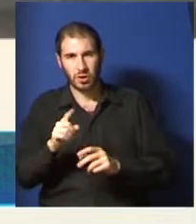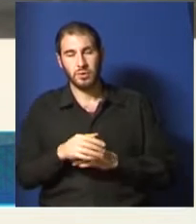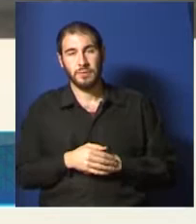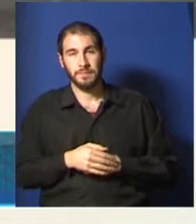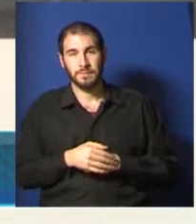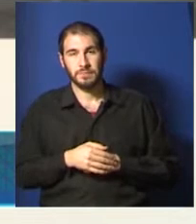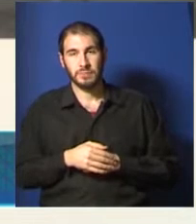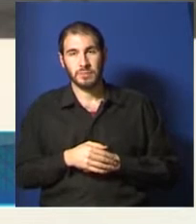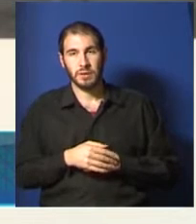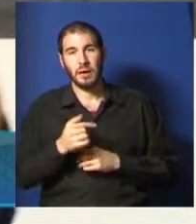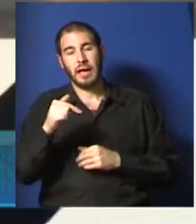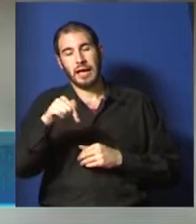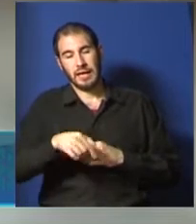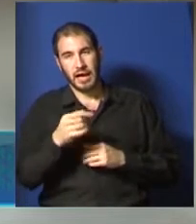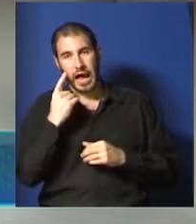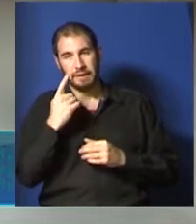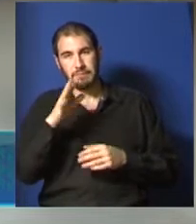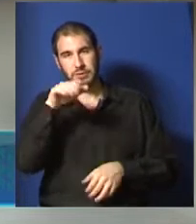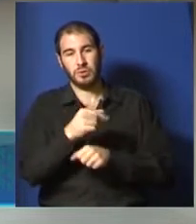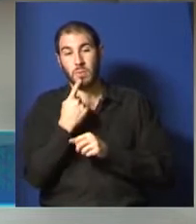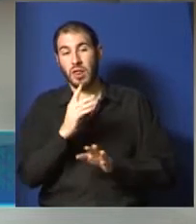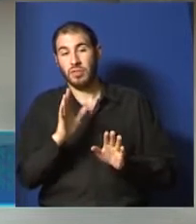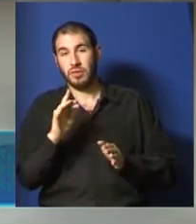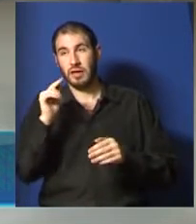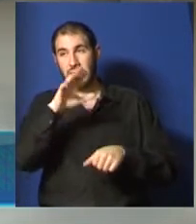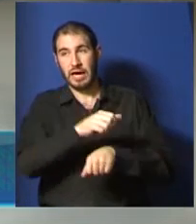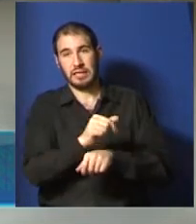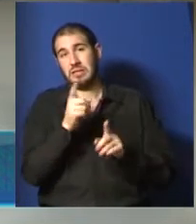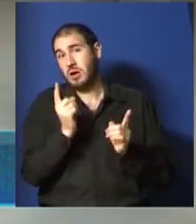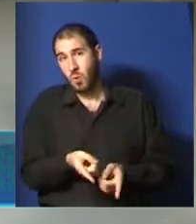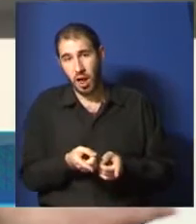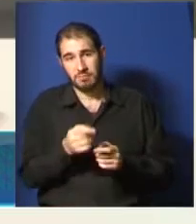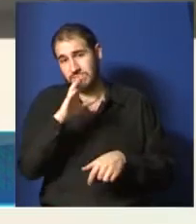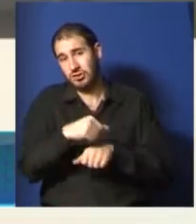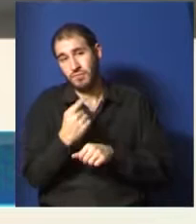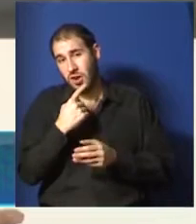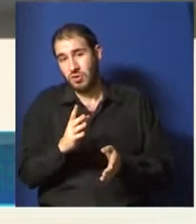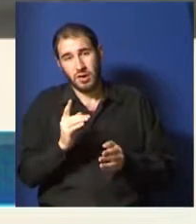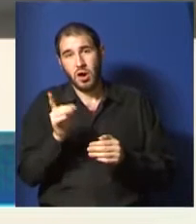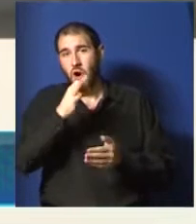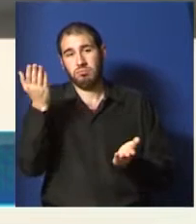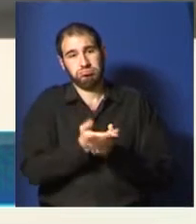cierto? Porque acá, a ver, está en prisión preventiva, está en la cárcel igual, está en prisión preventiva o esté